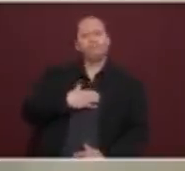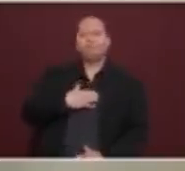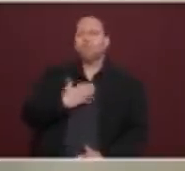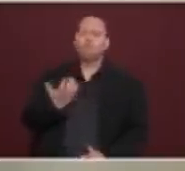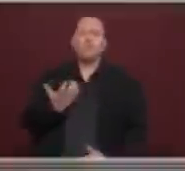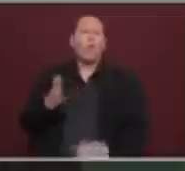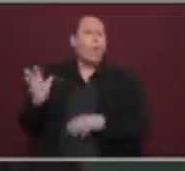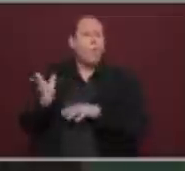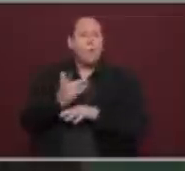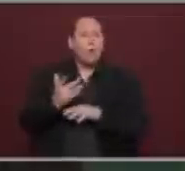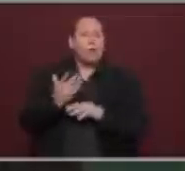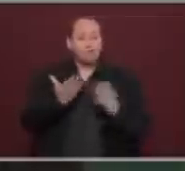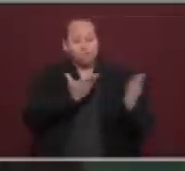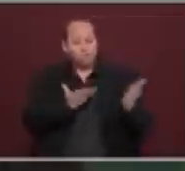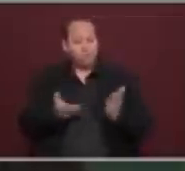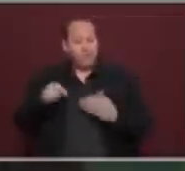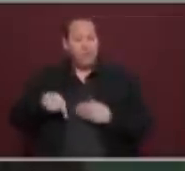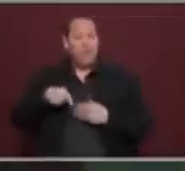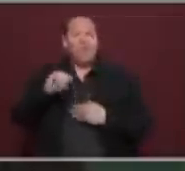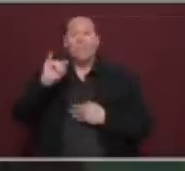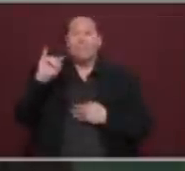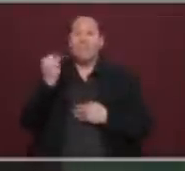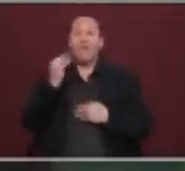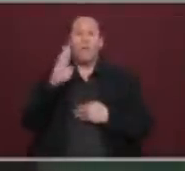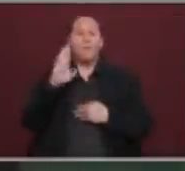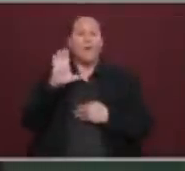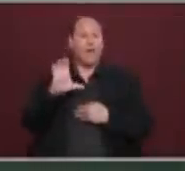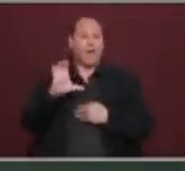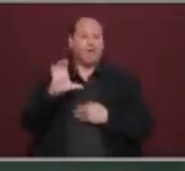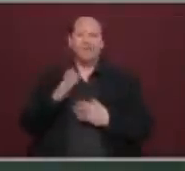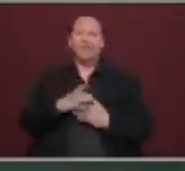en tijuana baja california informando